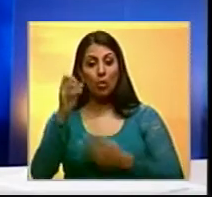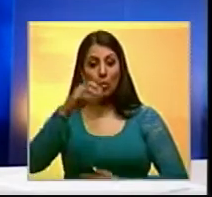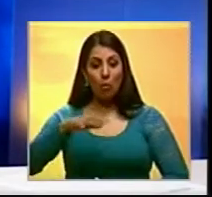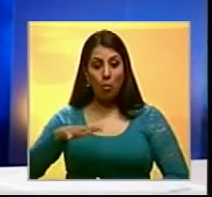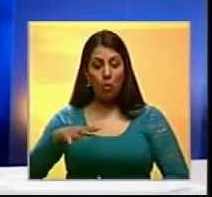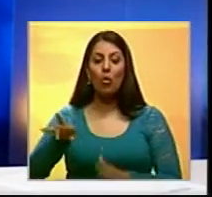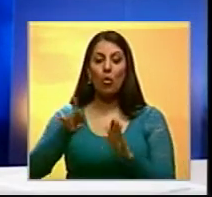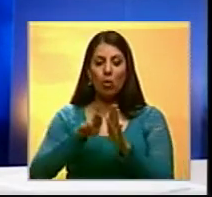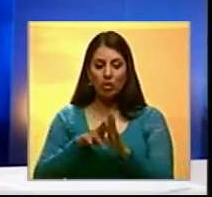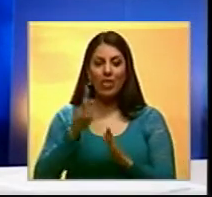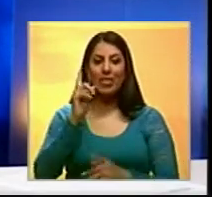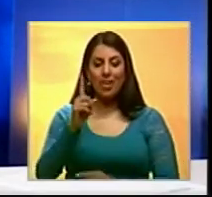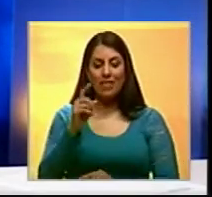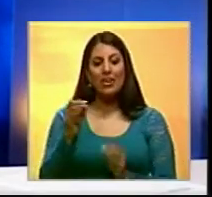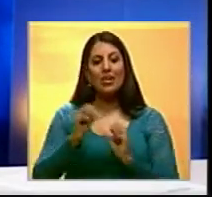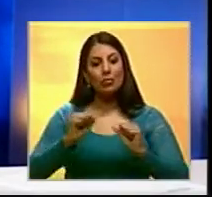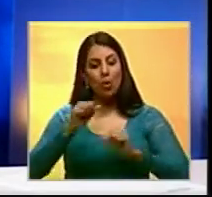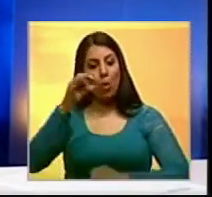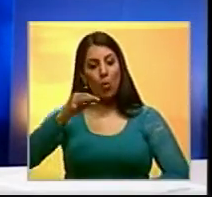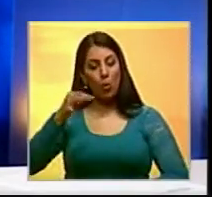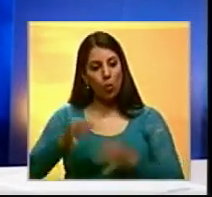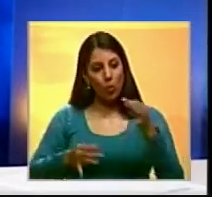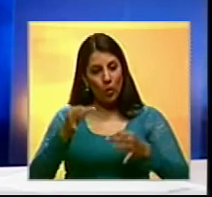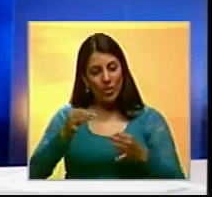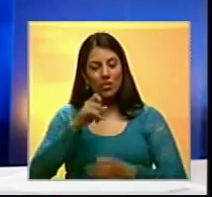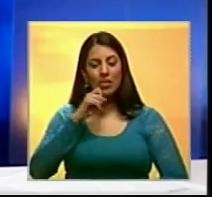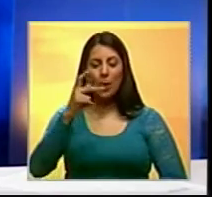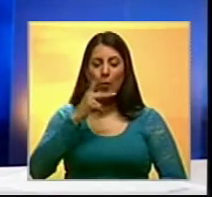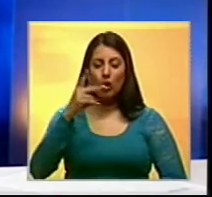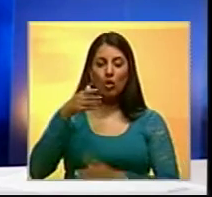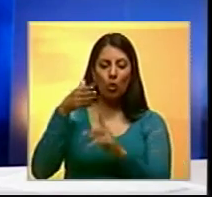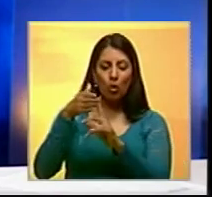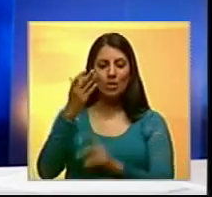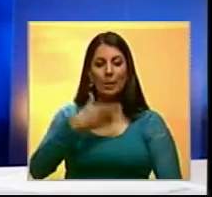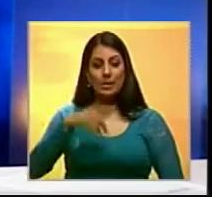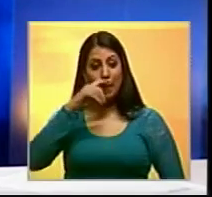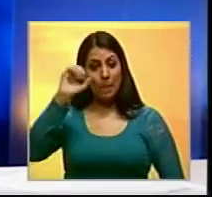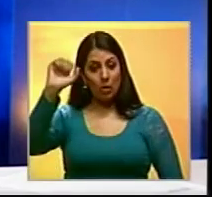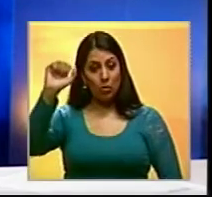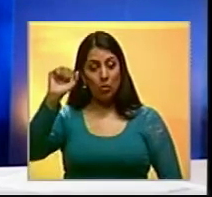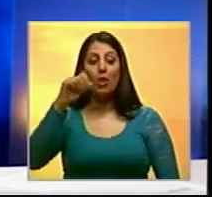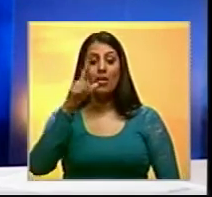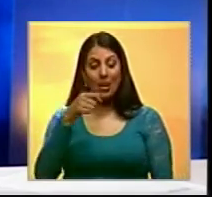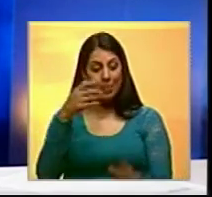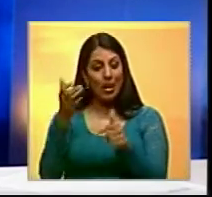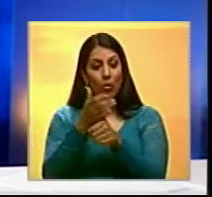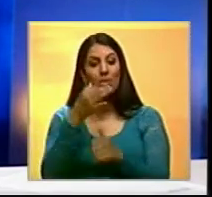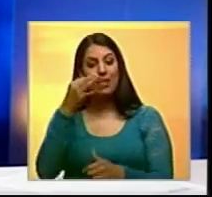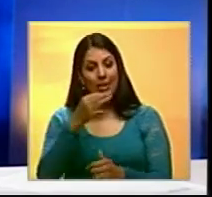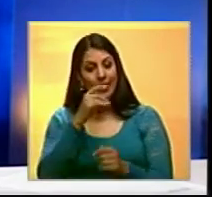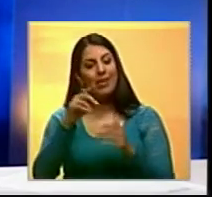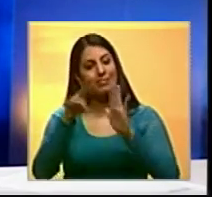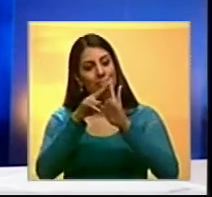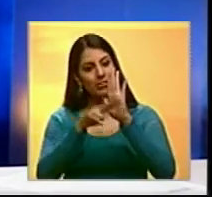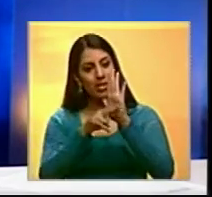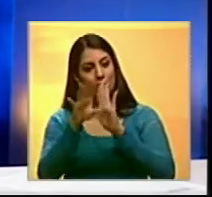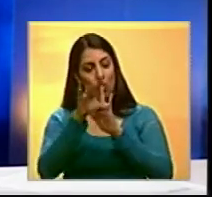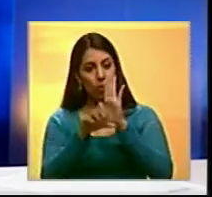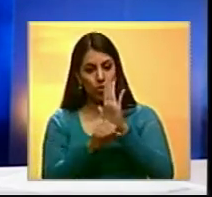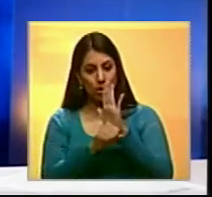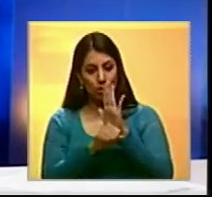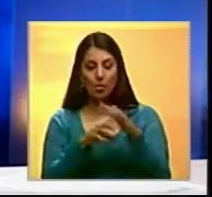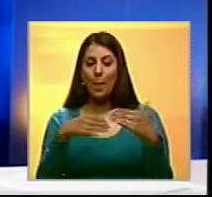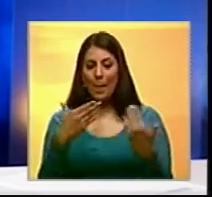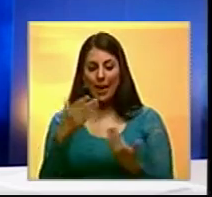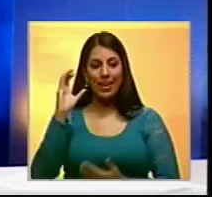Popular, reiteró que se debe retomar el juicio político del presidente Nicolás Maduro en la Asamblea Nacional y lograr un verdadero cumplimiento de la Constitución